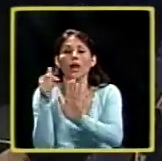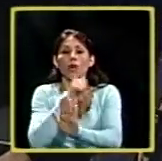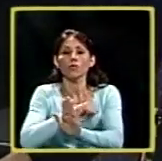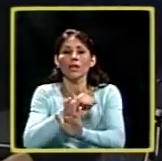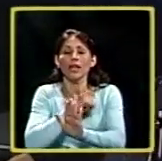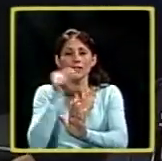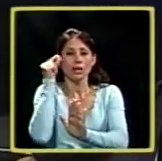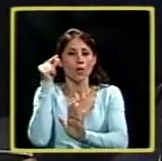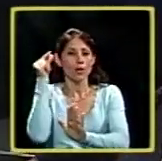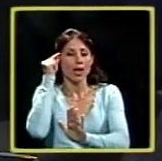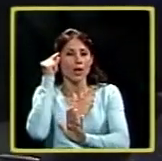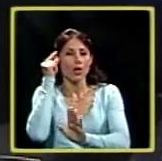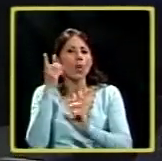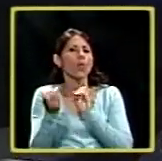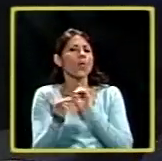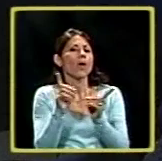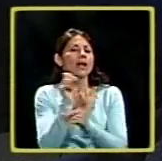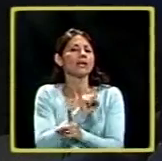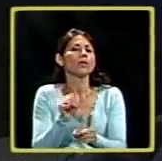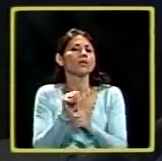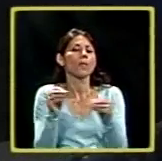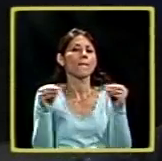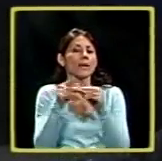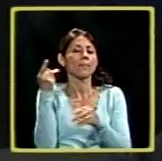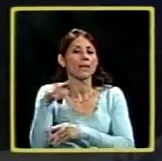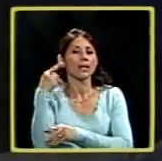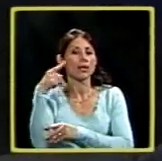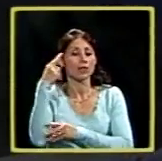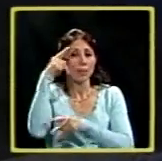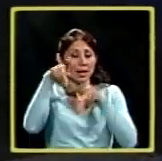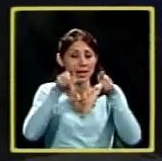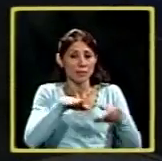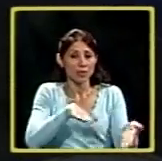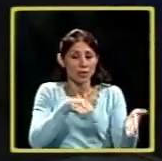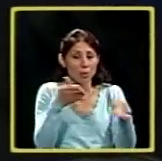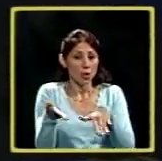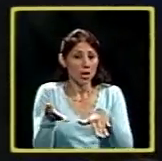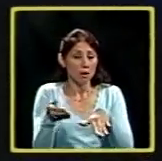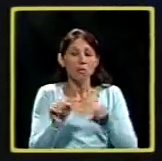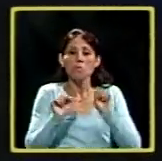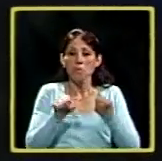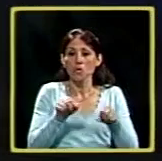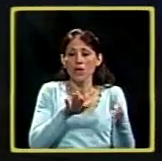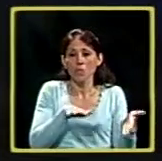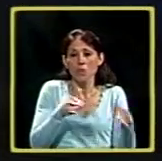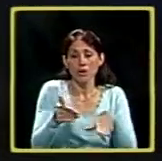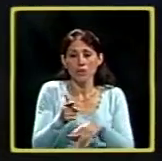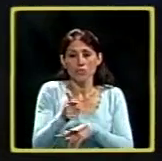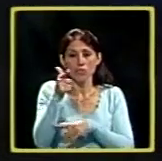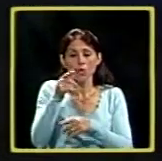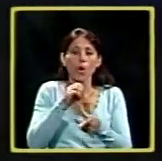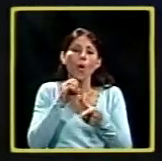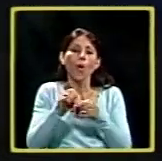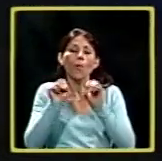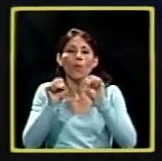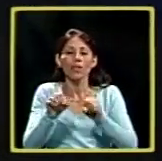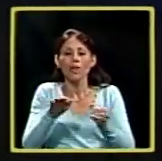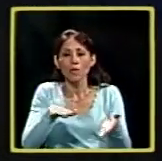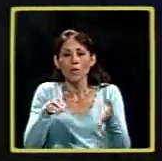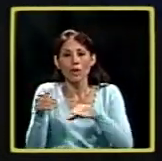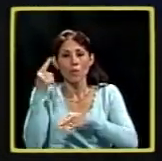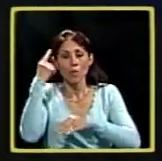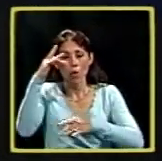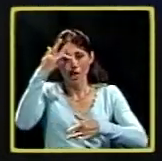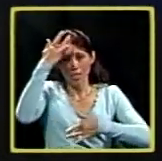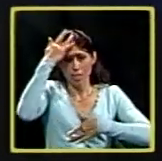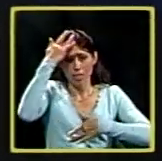amenaza mayor que existía para los soldados era tanto de morir de un tiro como de infección, sobre todo porque